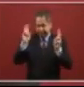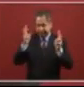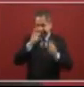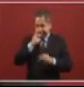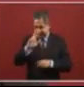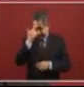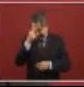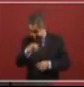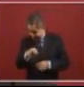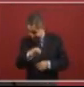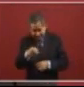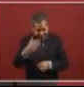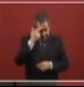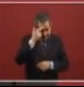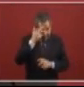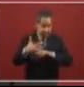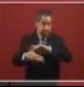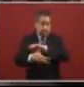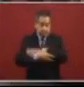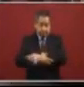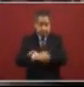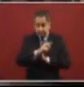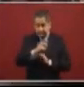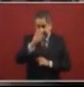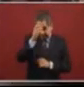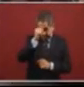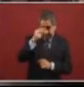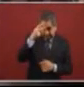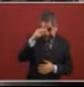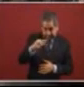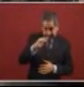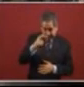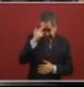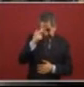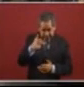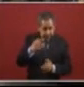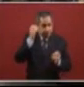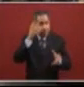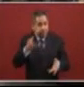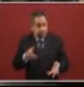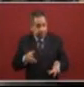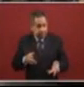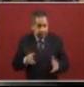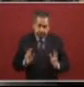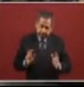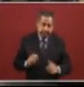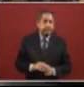¿se acuerdan de eso, verdad? ¿O ya se olvidó?